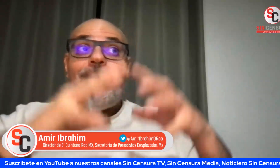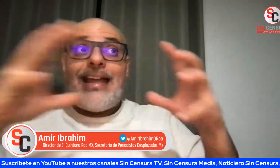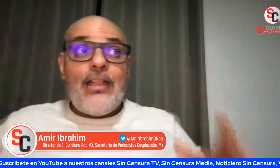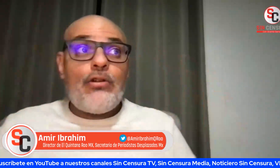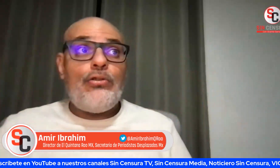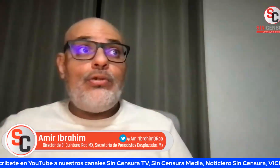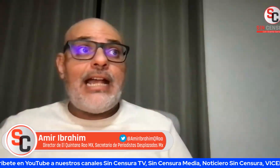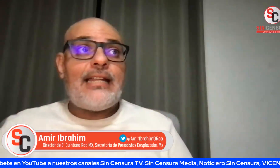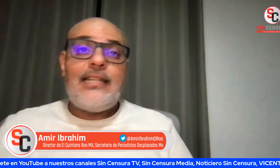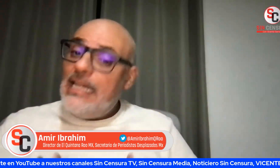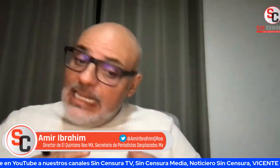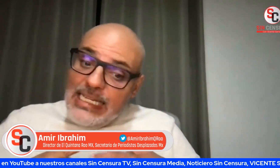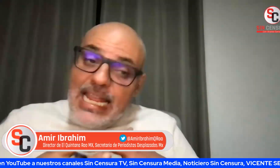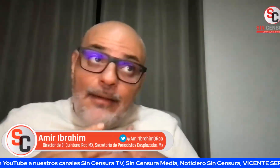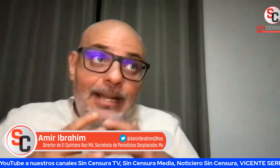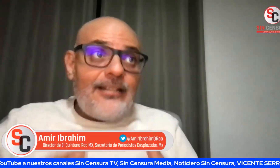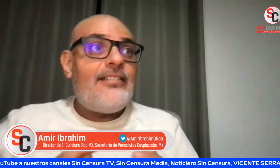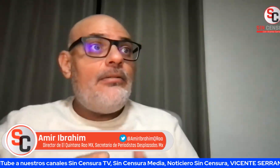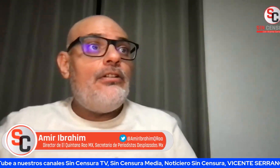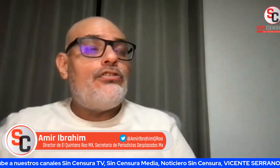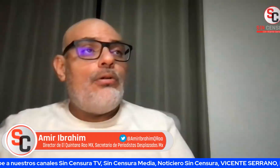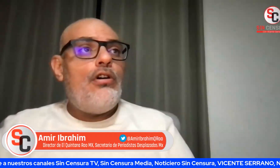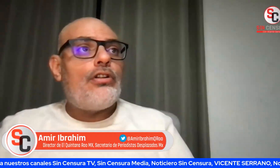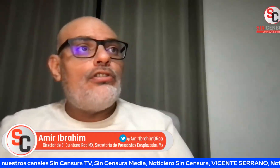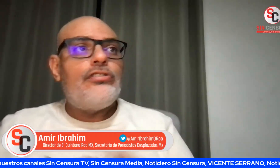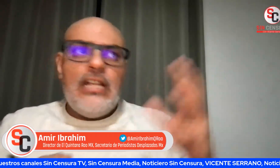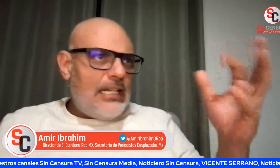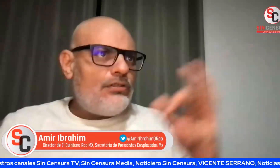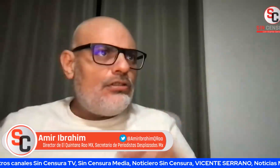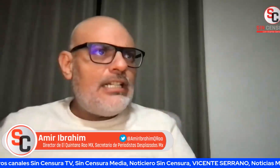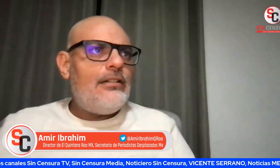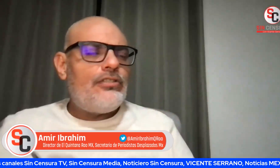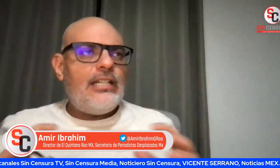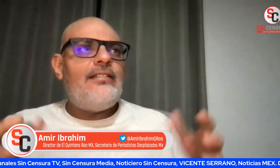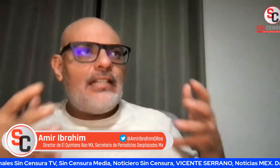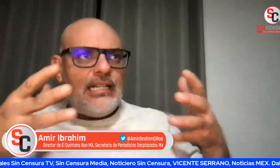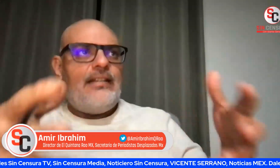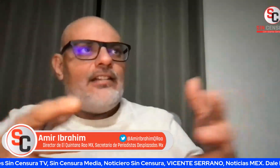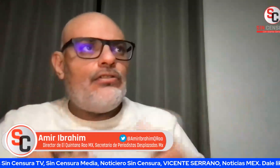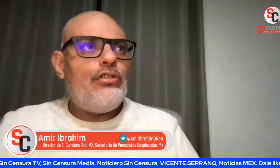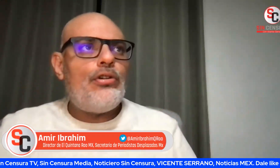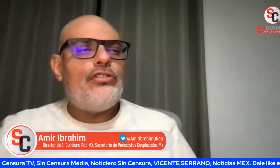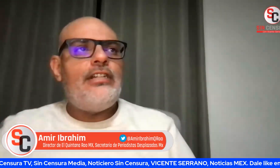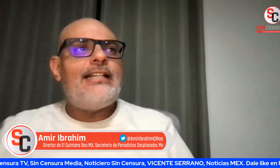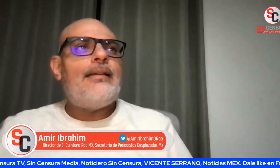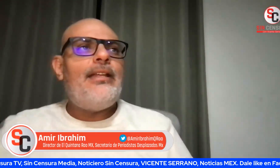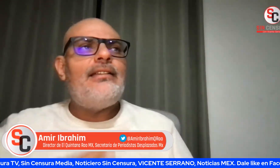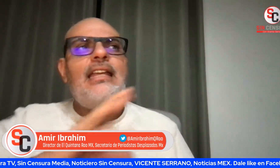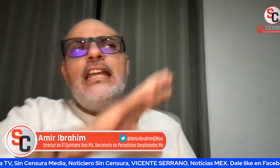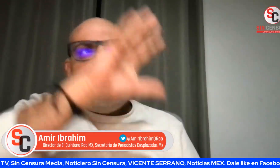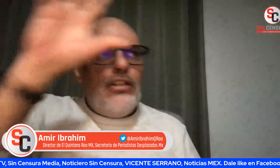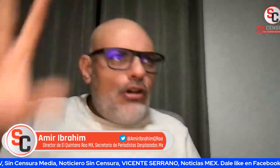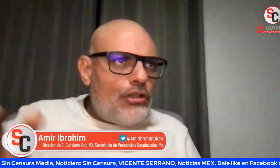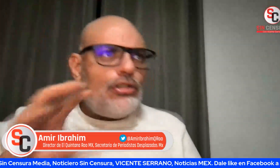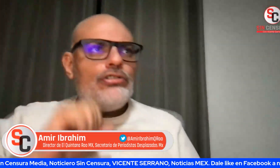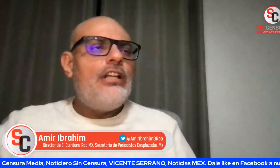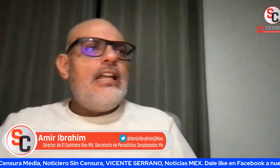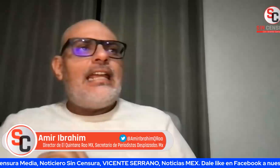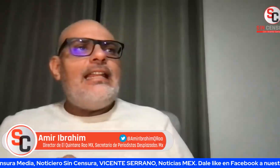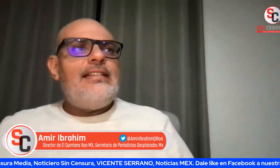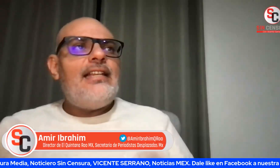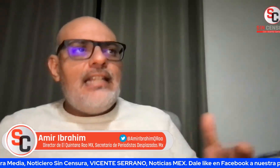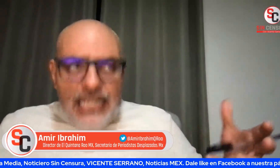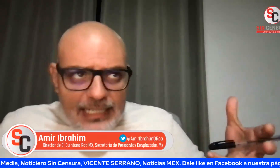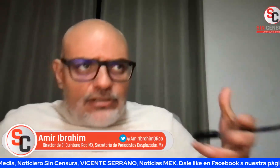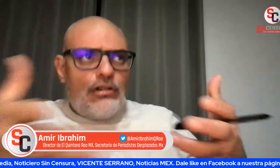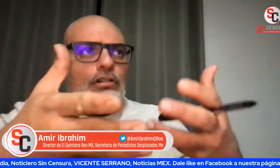haber trabajado con un cártel y haber recibido sobornos, que son 3 los que dicen que les dieron sobornos directamente y otros